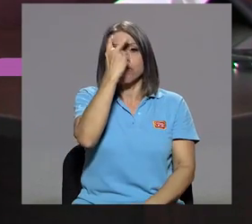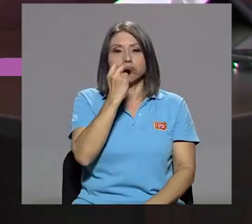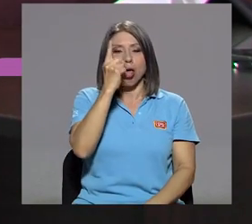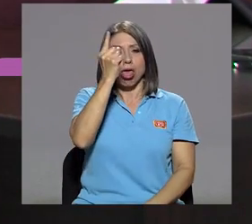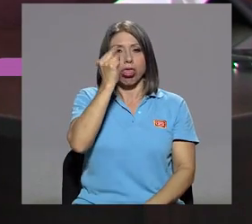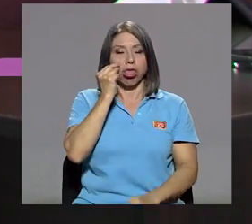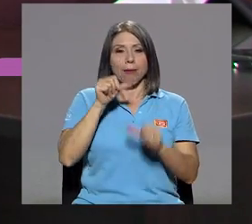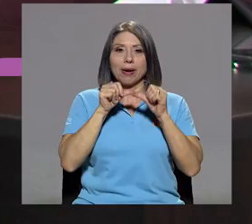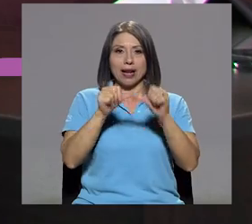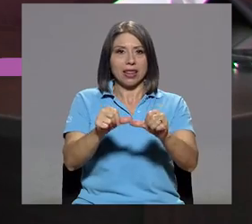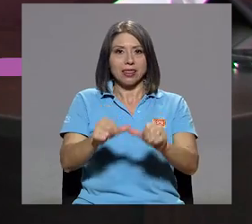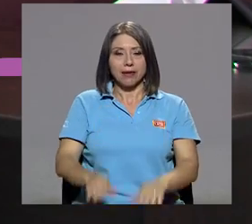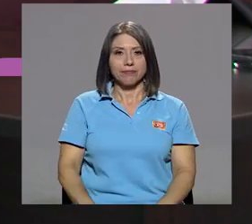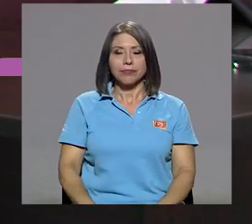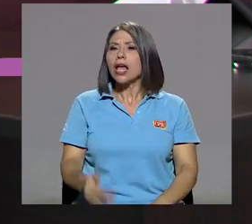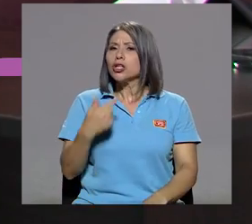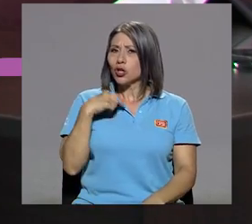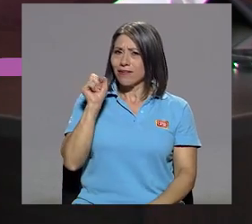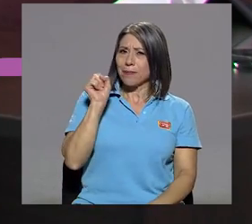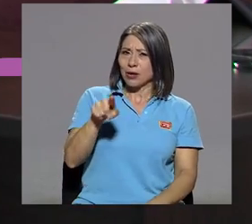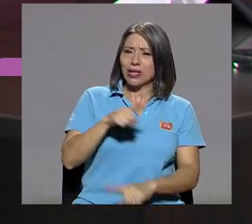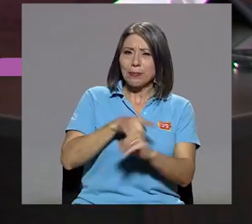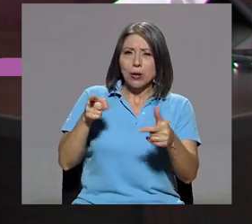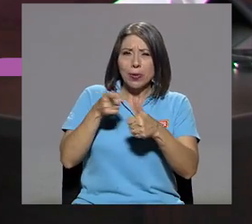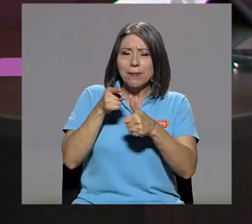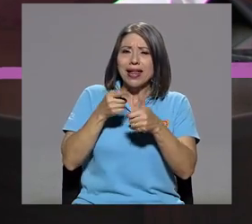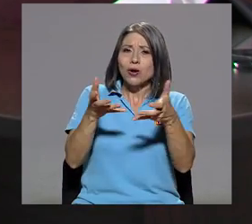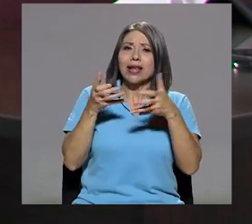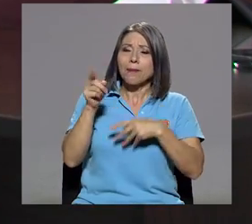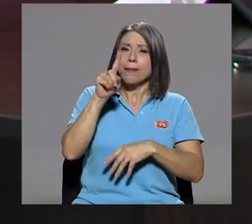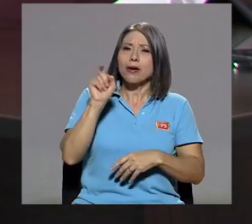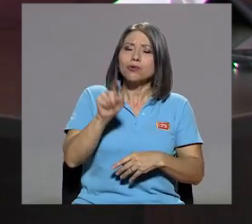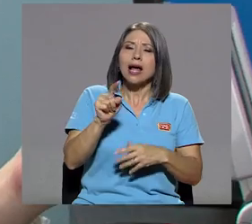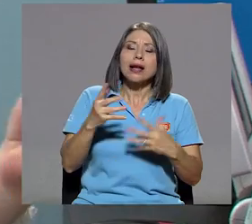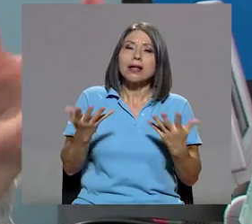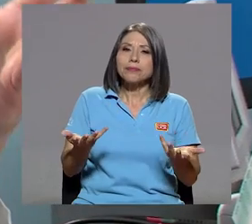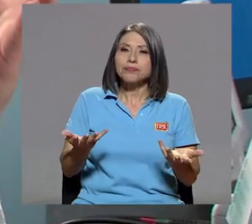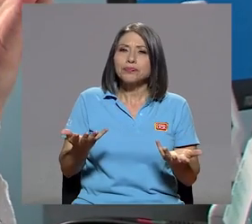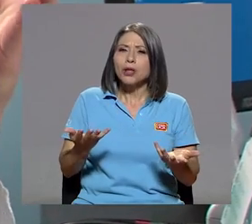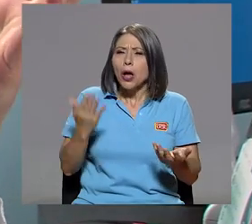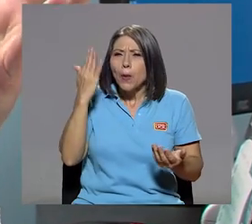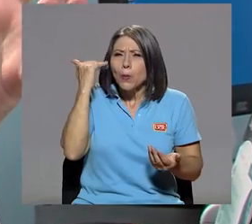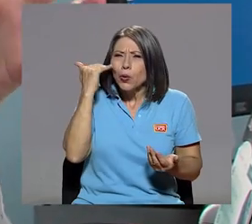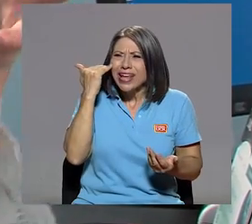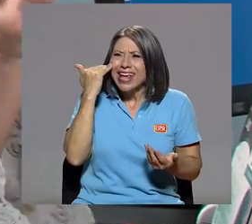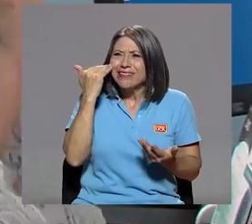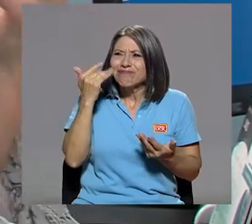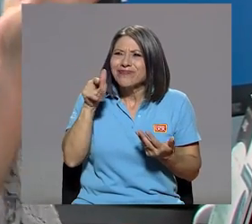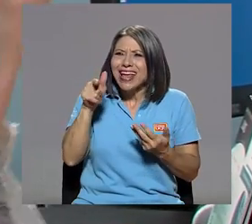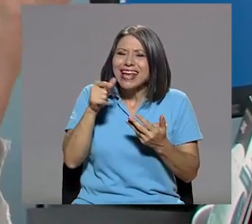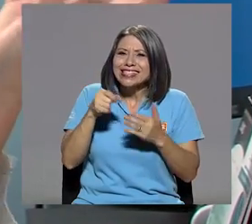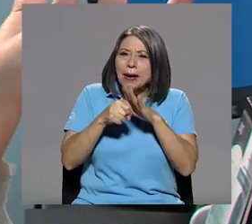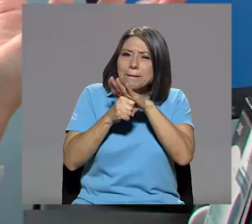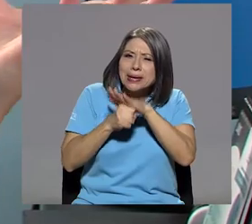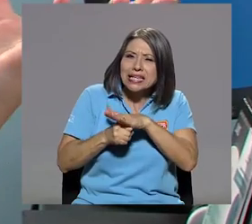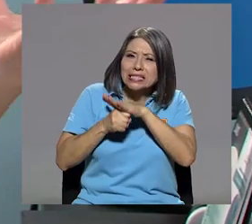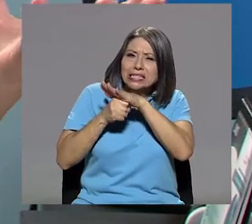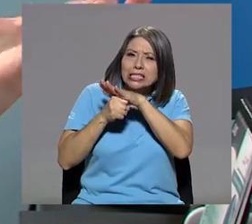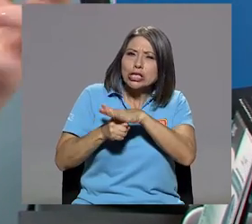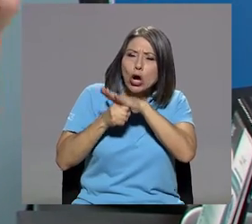Ya, sí, ya le iba a preguntar por esas consecuencias, pero antes sí quería preguntarle, por ejemplo, ¿por qué esa